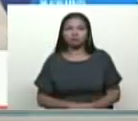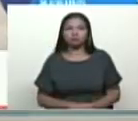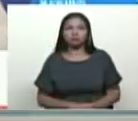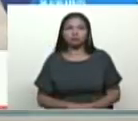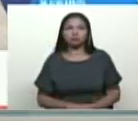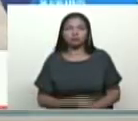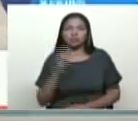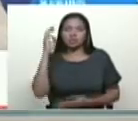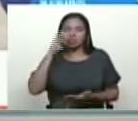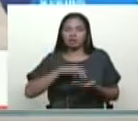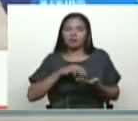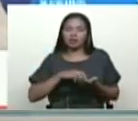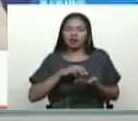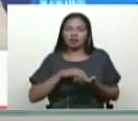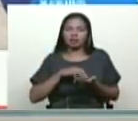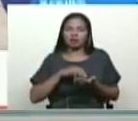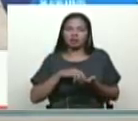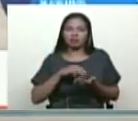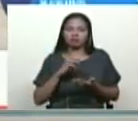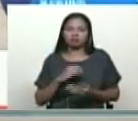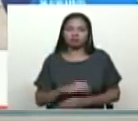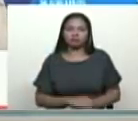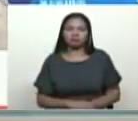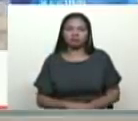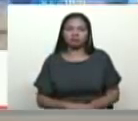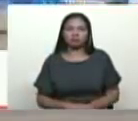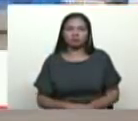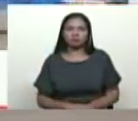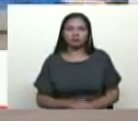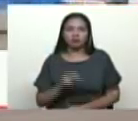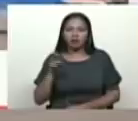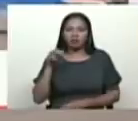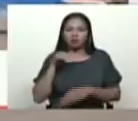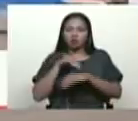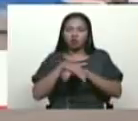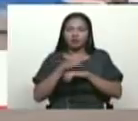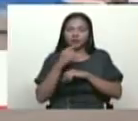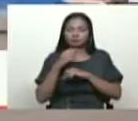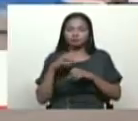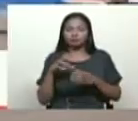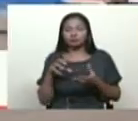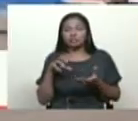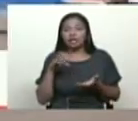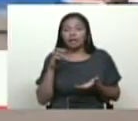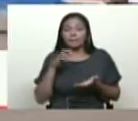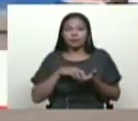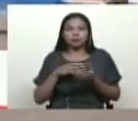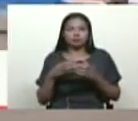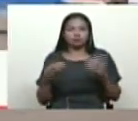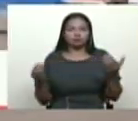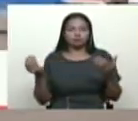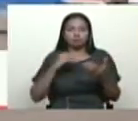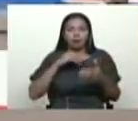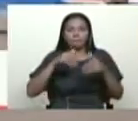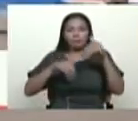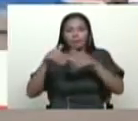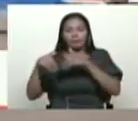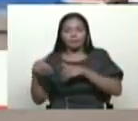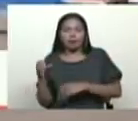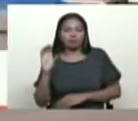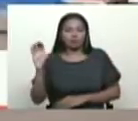de Miranda, el estado Miranda. El estado Miranda es un estado grande, es el segundo de mayor población y votación del